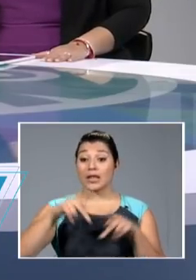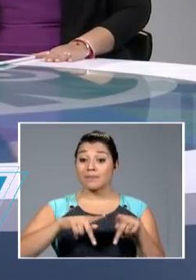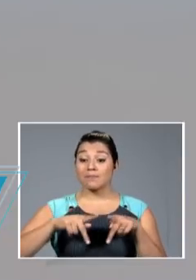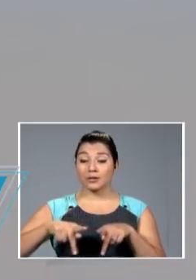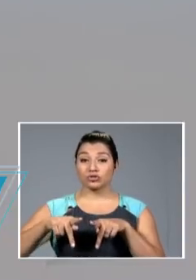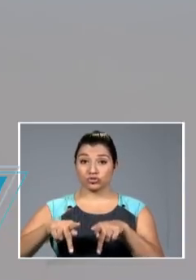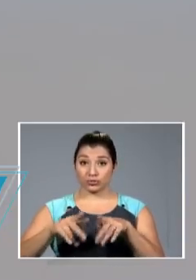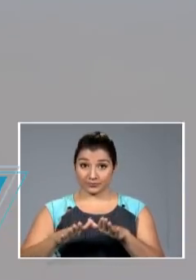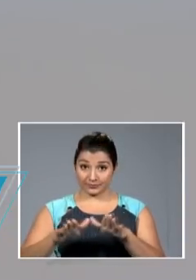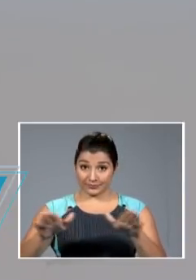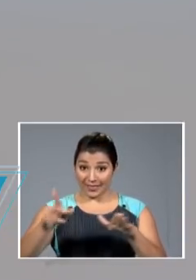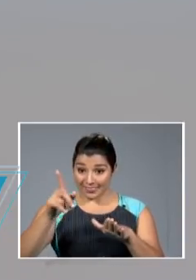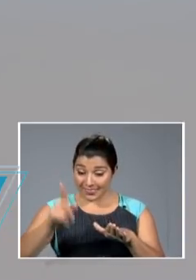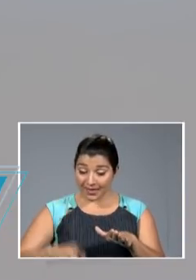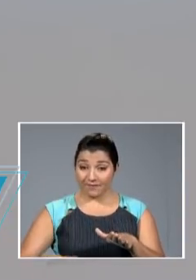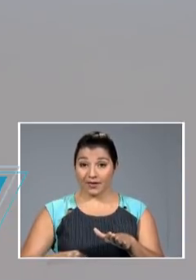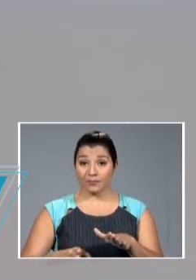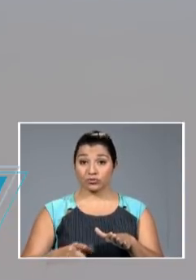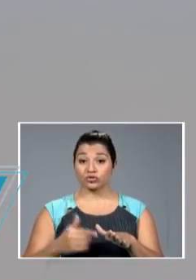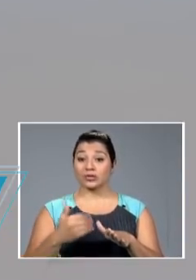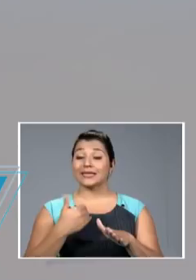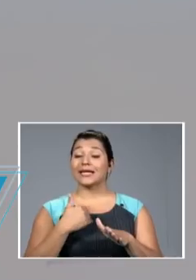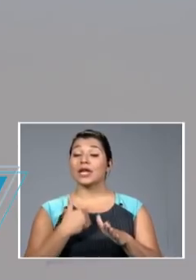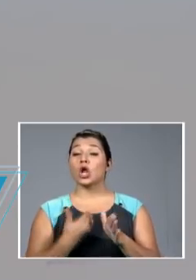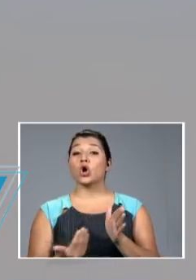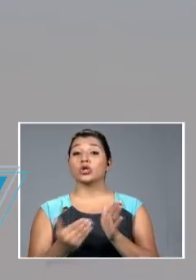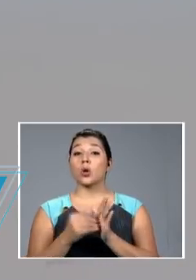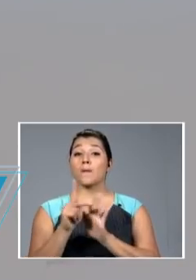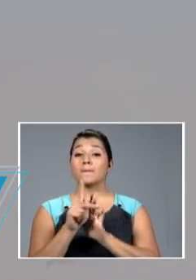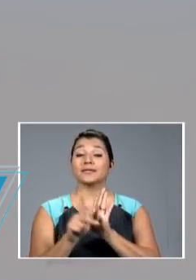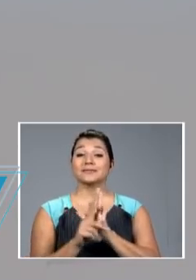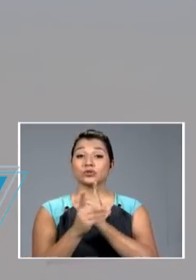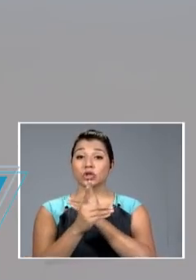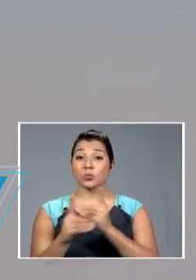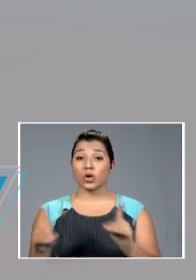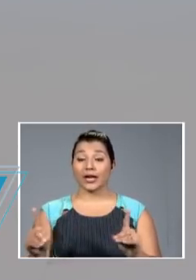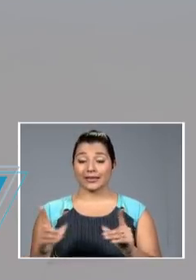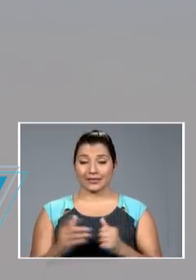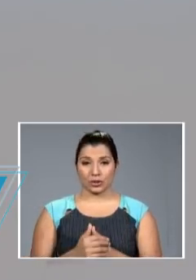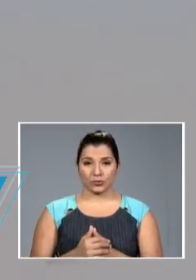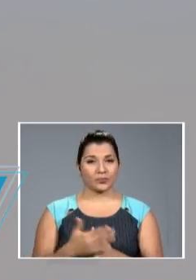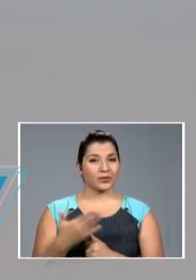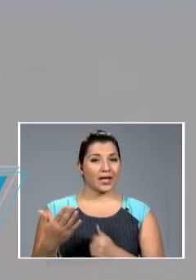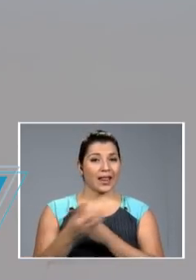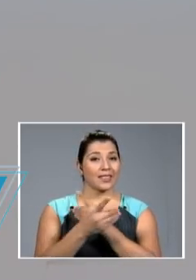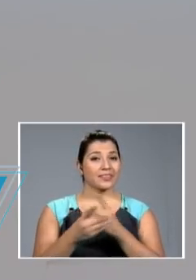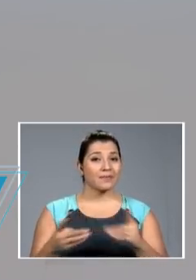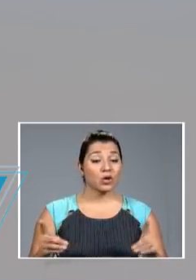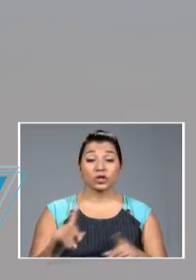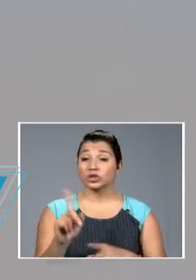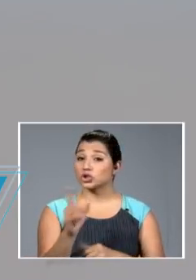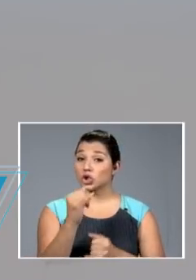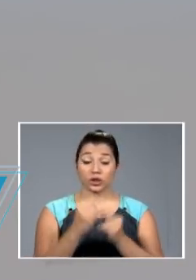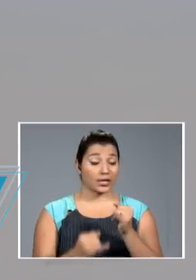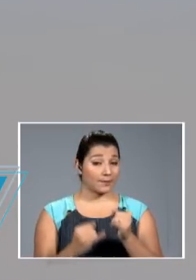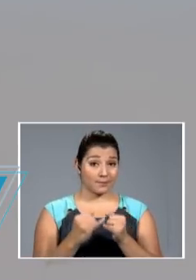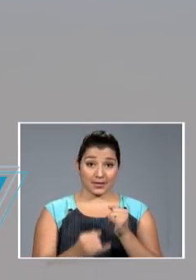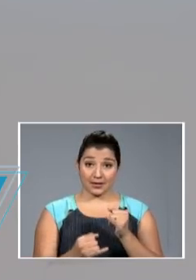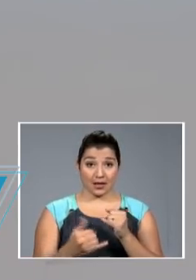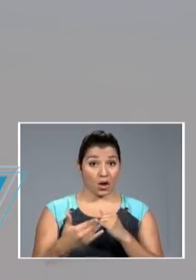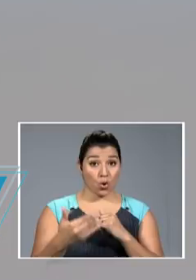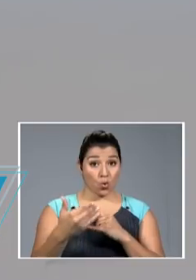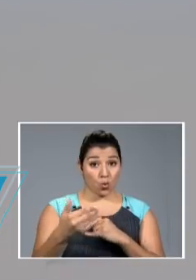general tenemos que recuperar un principio democrático esencial, y es que la democracia no se acaba en el momento que